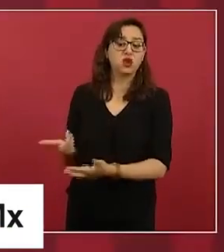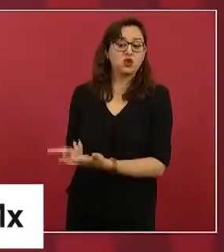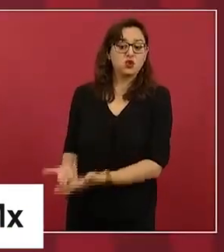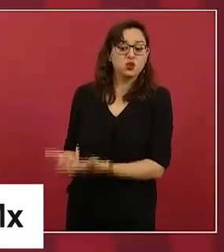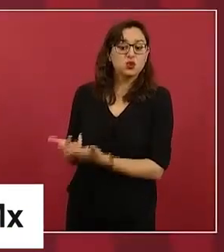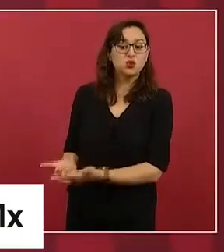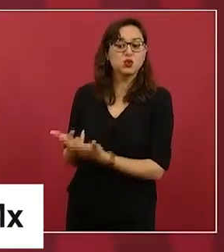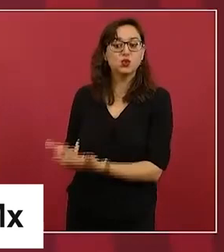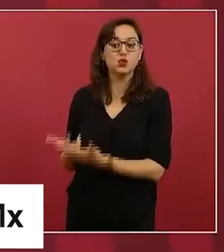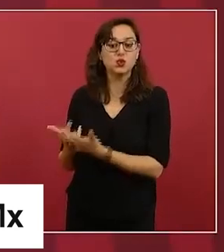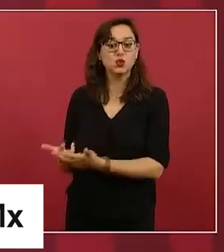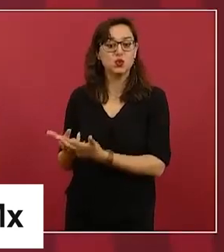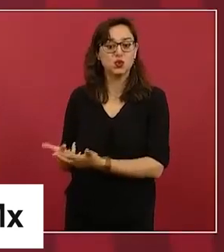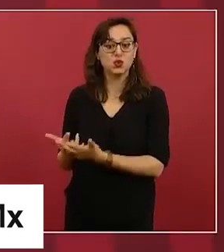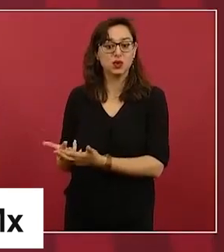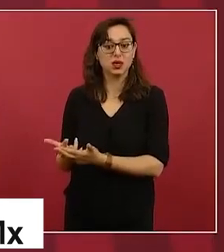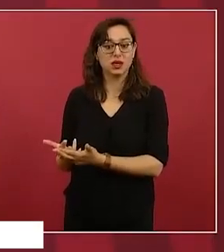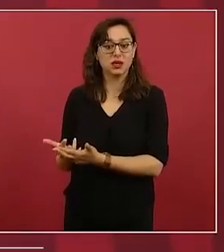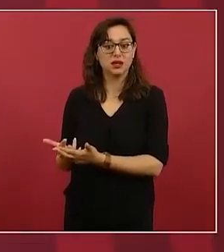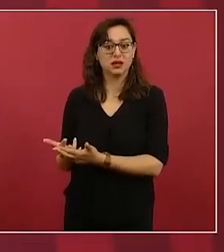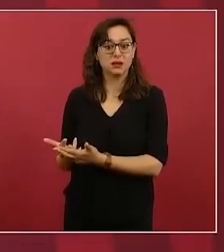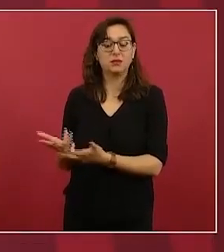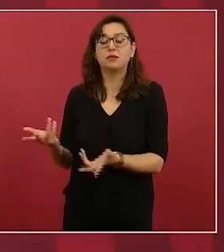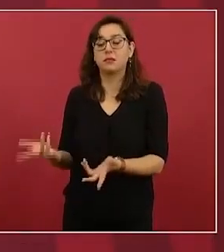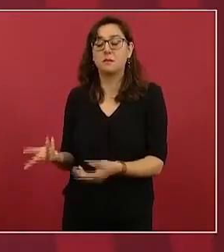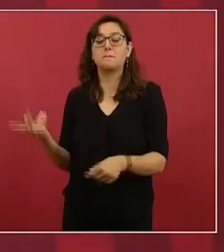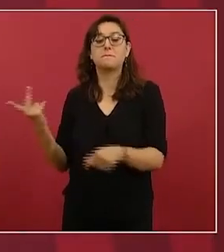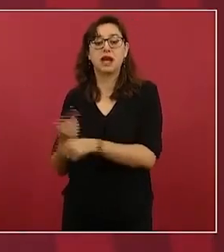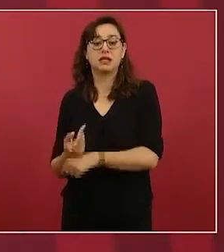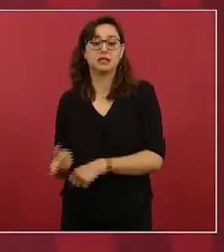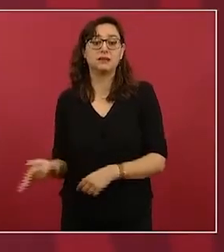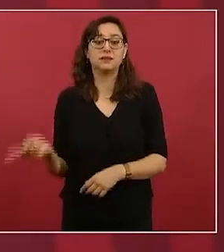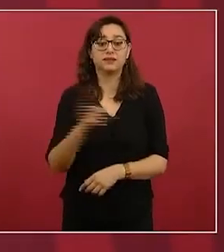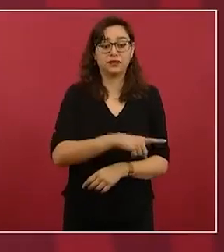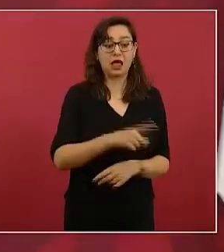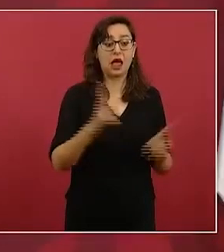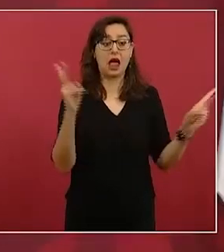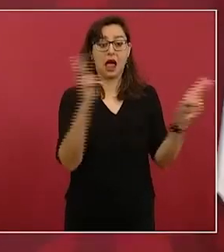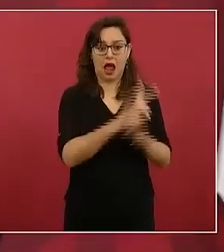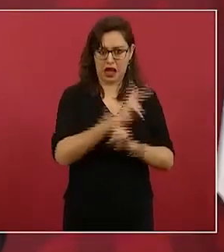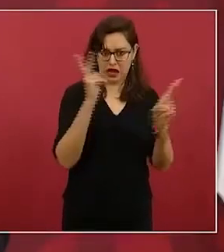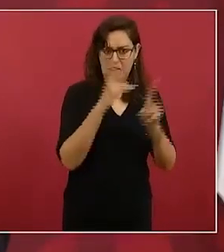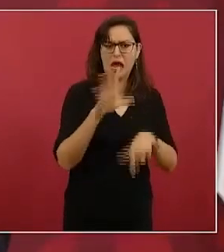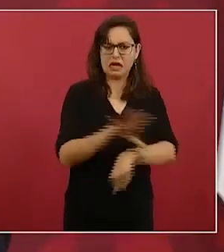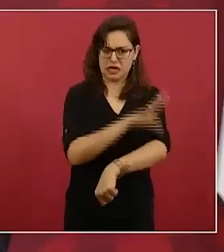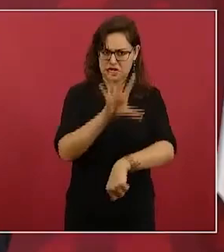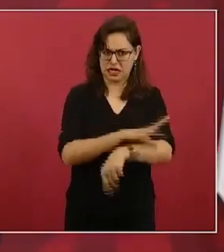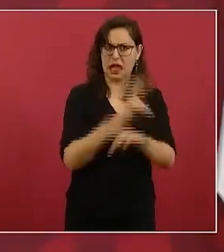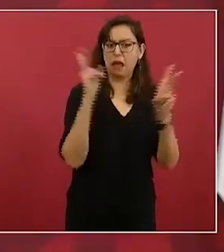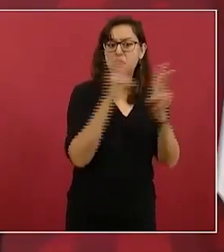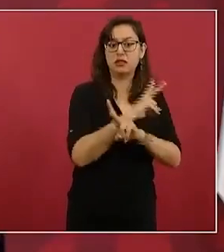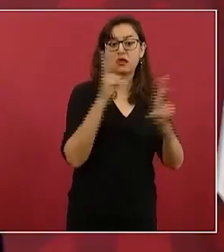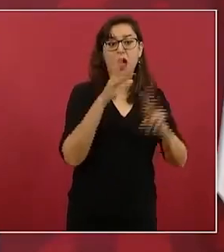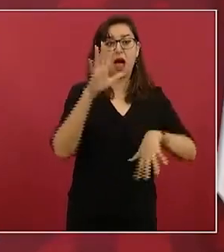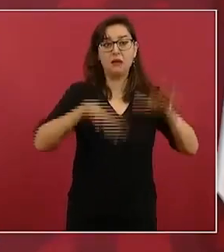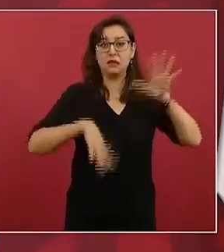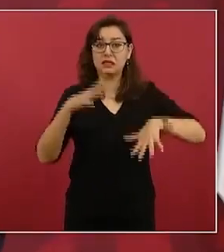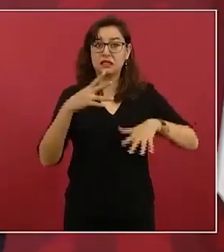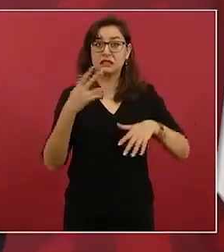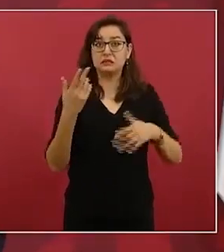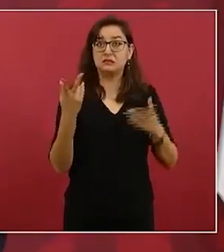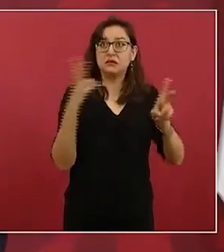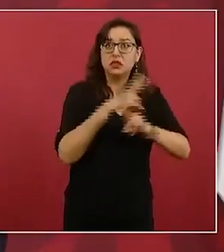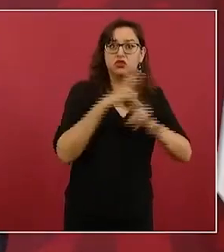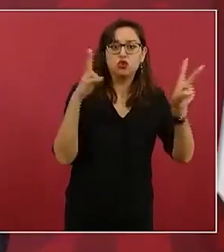porque la energía eólica se produce cuando hay viento, y no siempre hay viento.